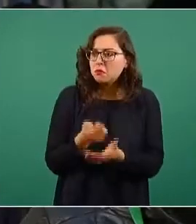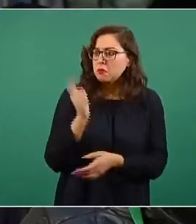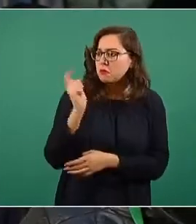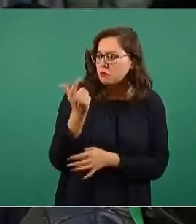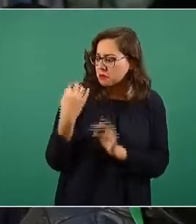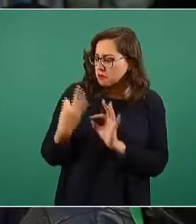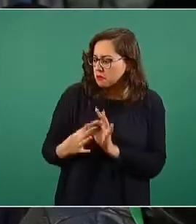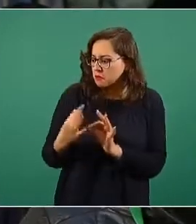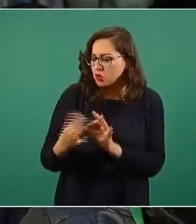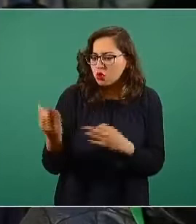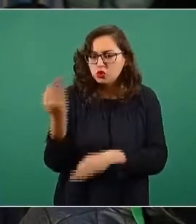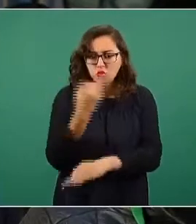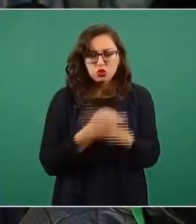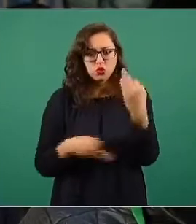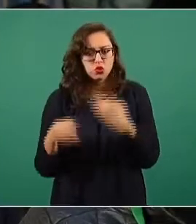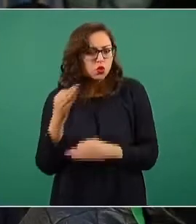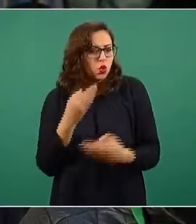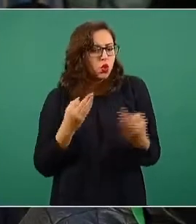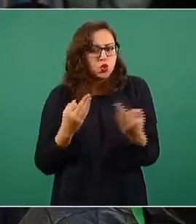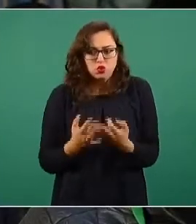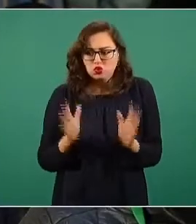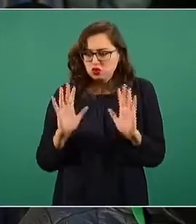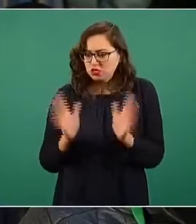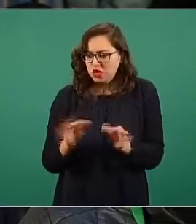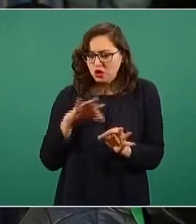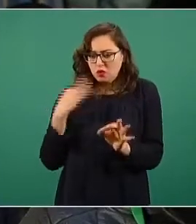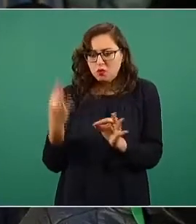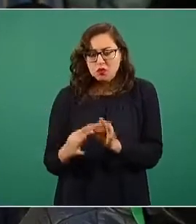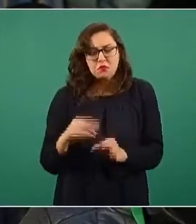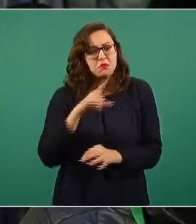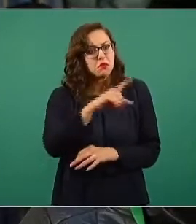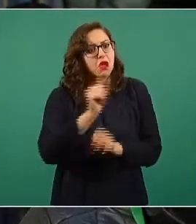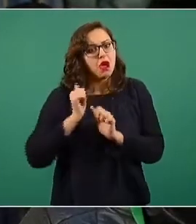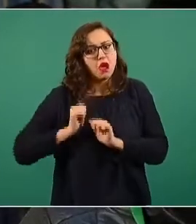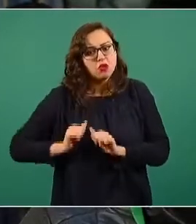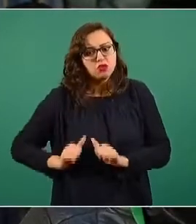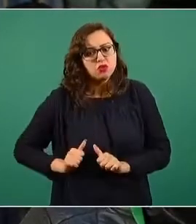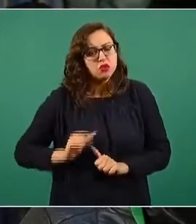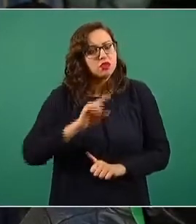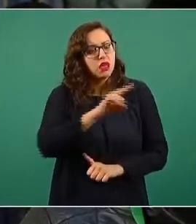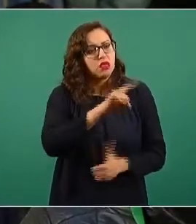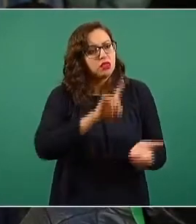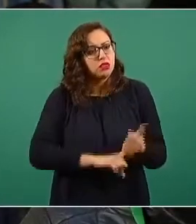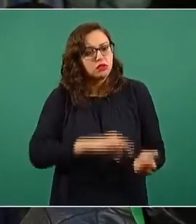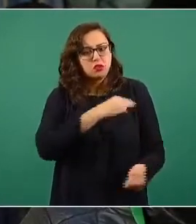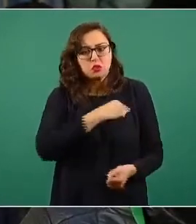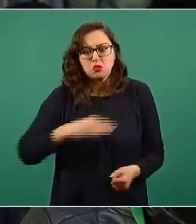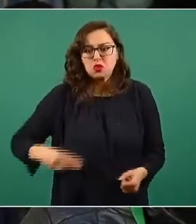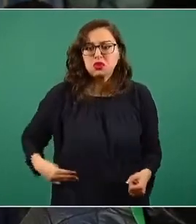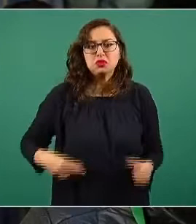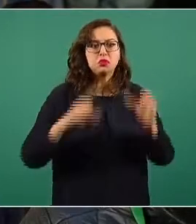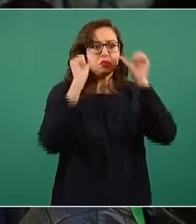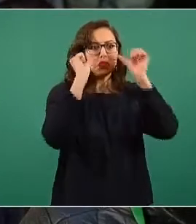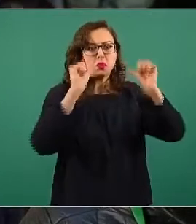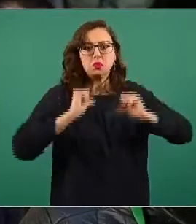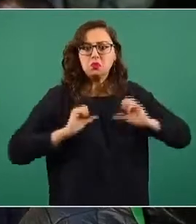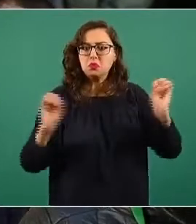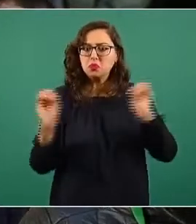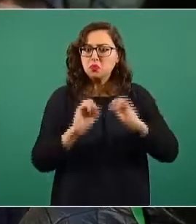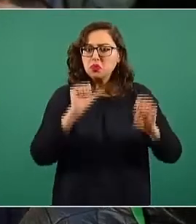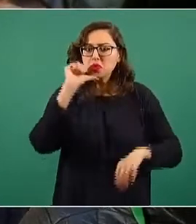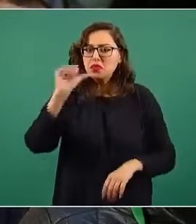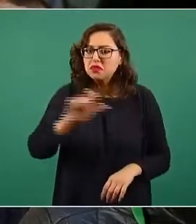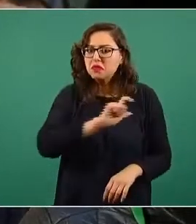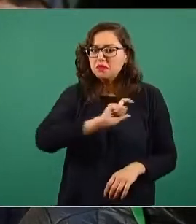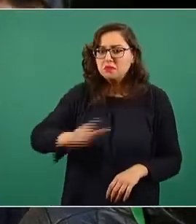al corriente, él como ciudadano ha cumplido, sin embargo las autoridades en este caso pues no me han respondido, y